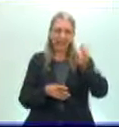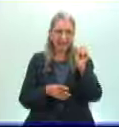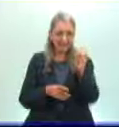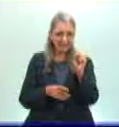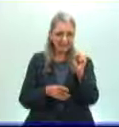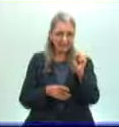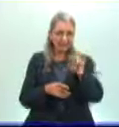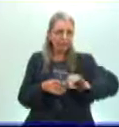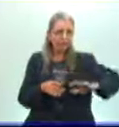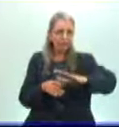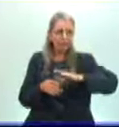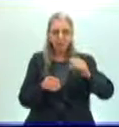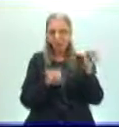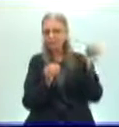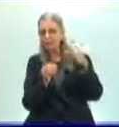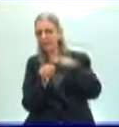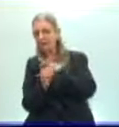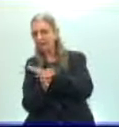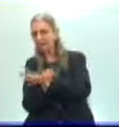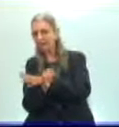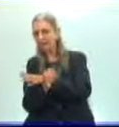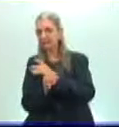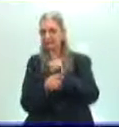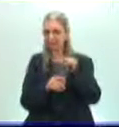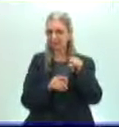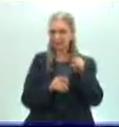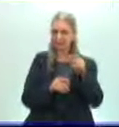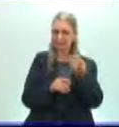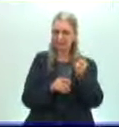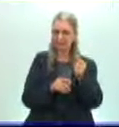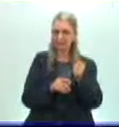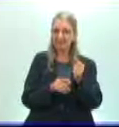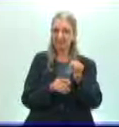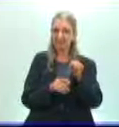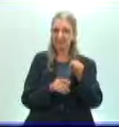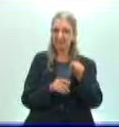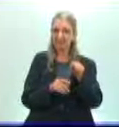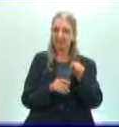debemos deducir los que estamos resolviendo el ejercicio. En este caso es